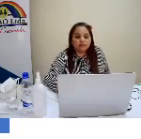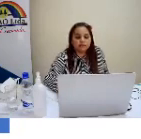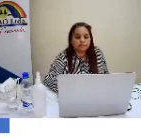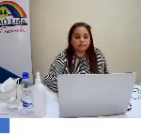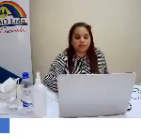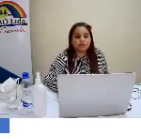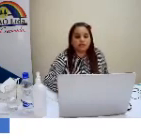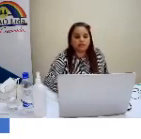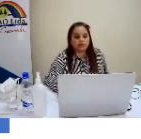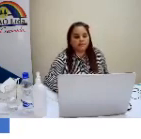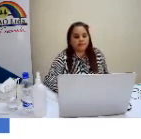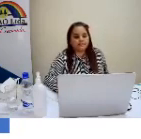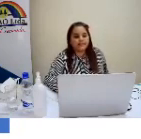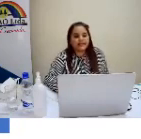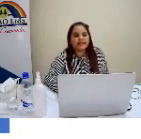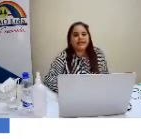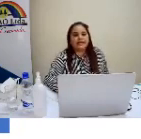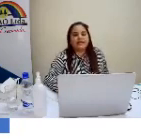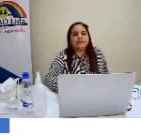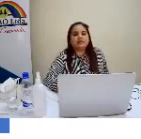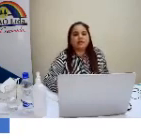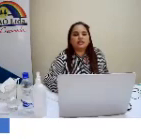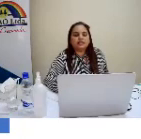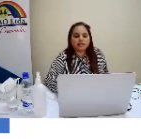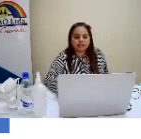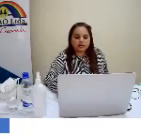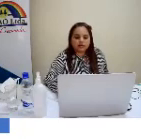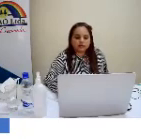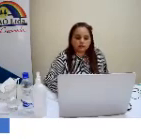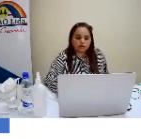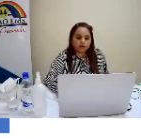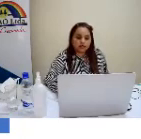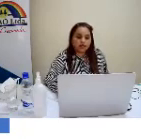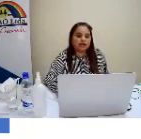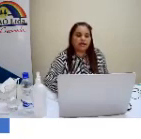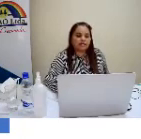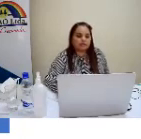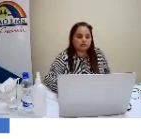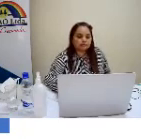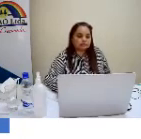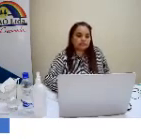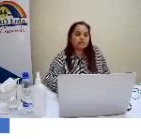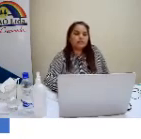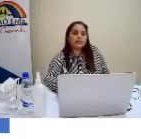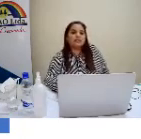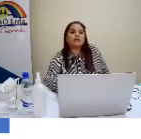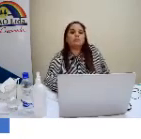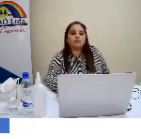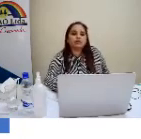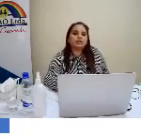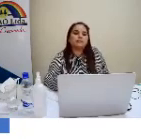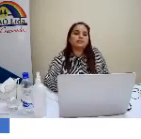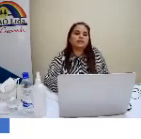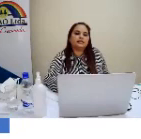en un año, ¿verdad? Las personas que tienen estos trastornos del ánimo